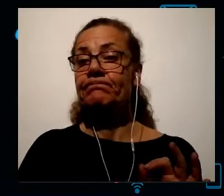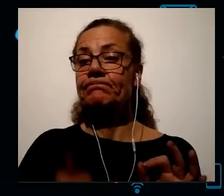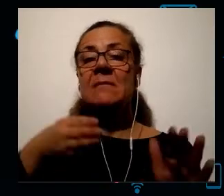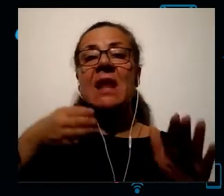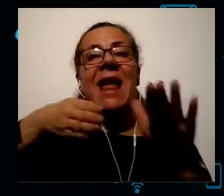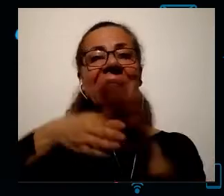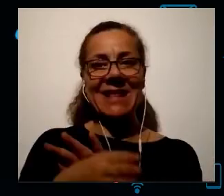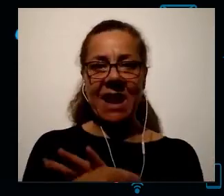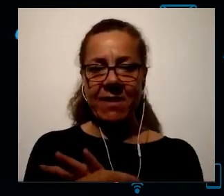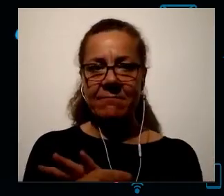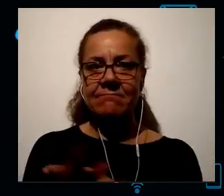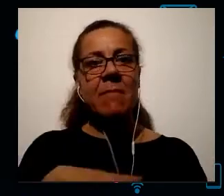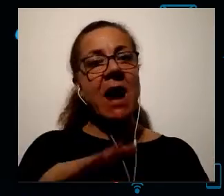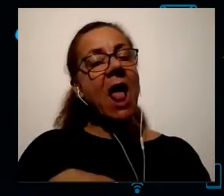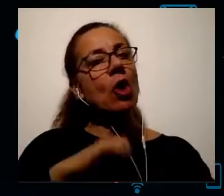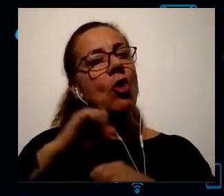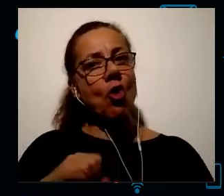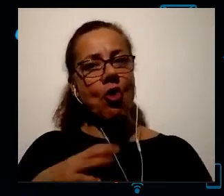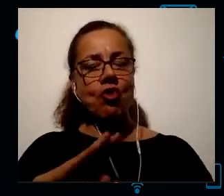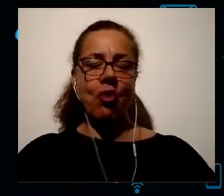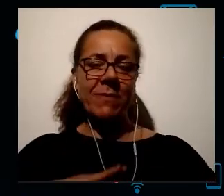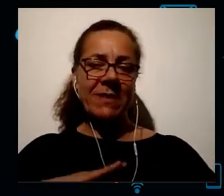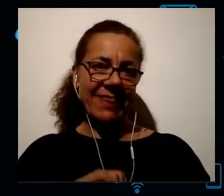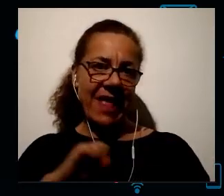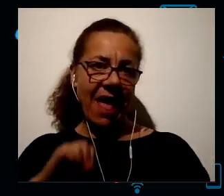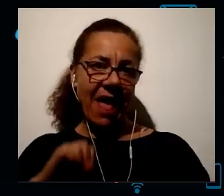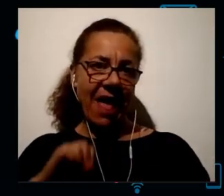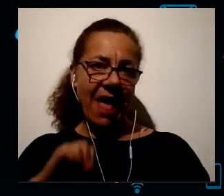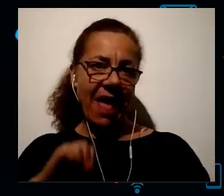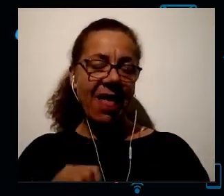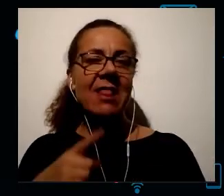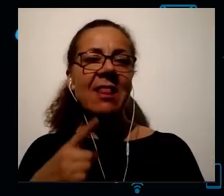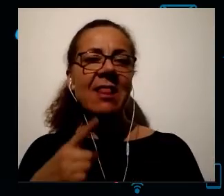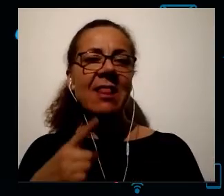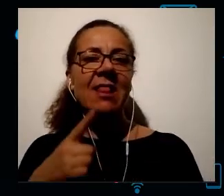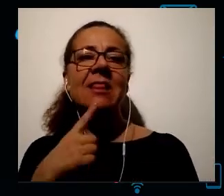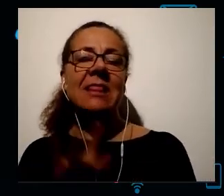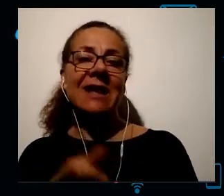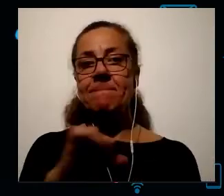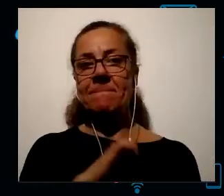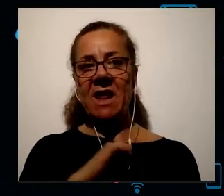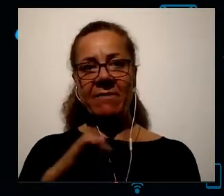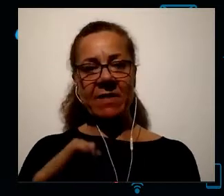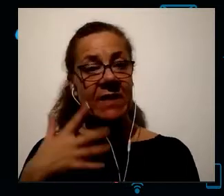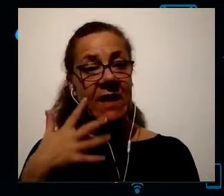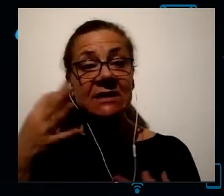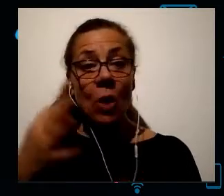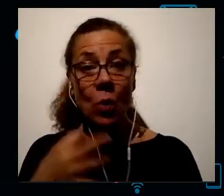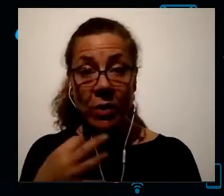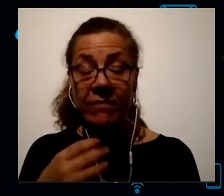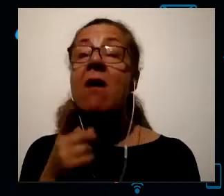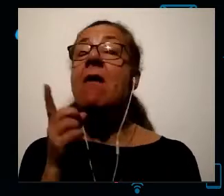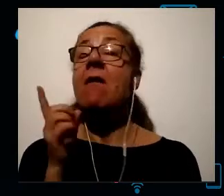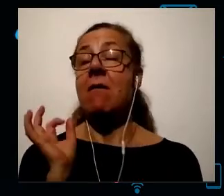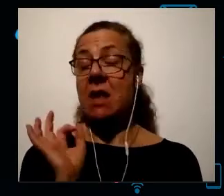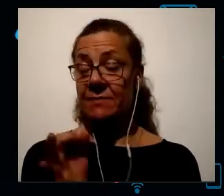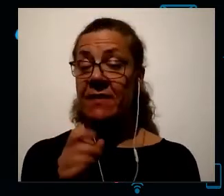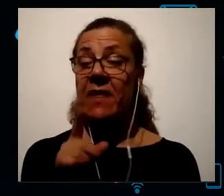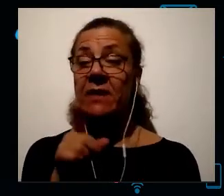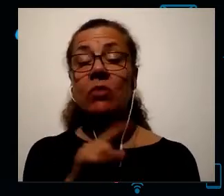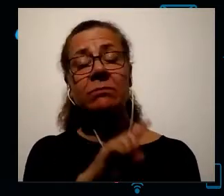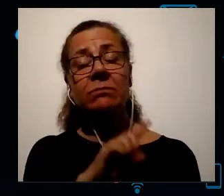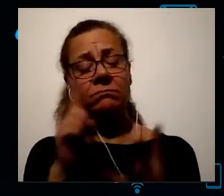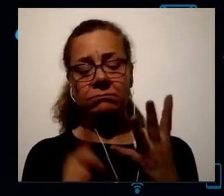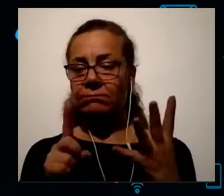competencia digital no para muchos cuando hablas de competencia digital es privacidad y seguridad y eso y es verdad que es una de las dimensiones